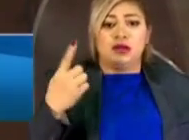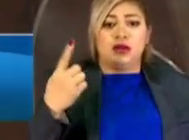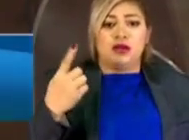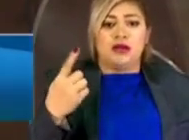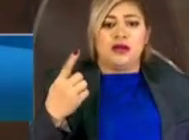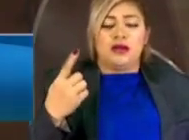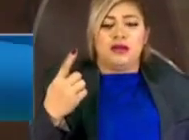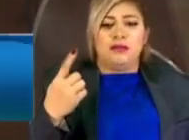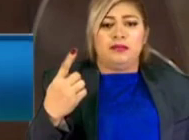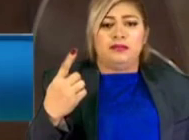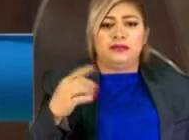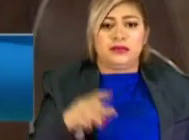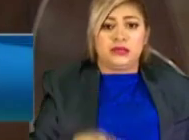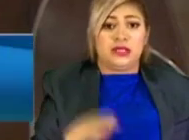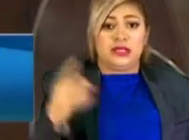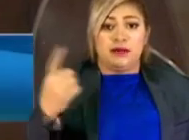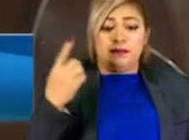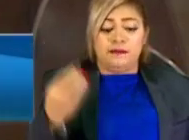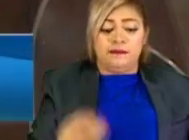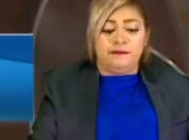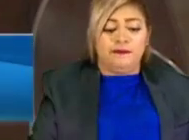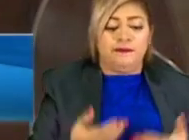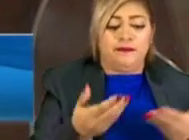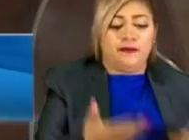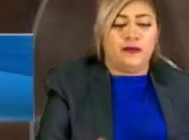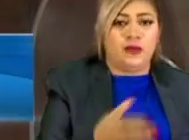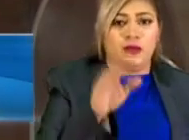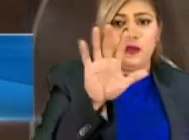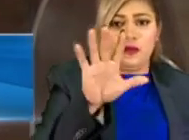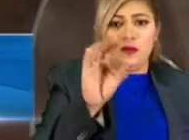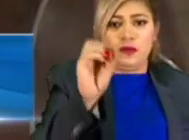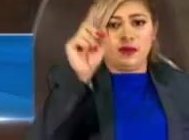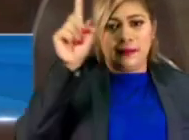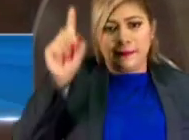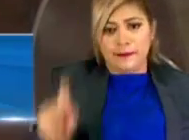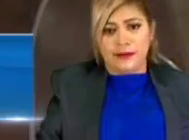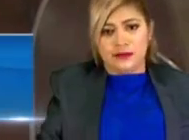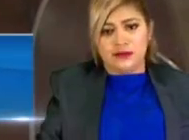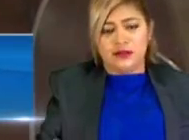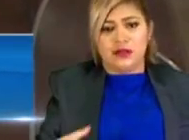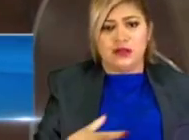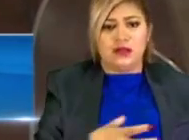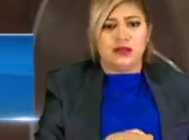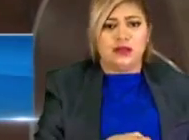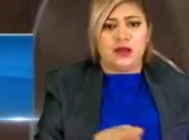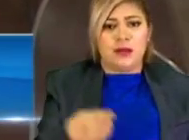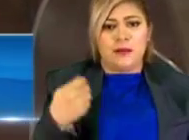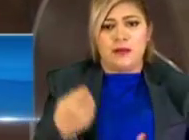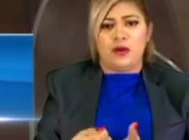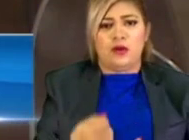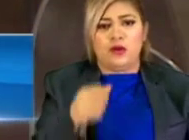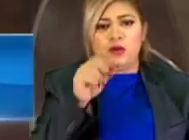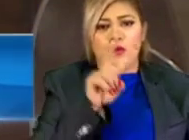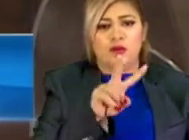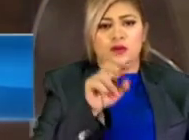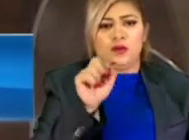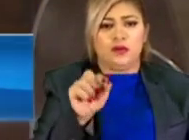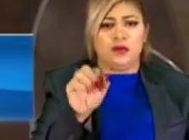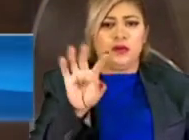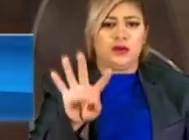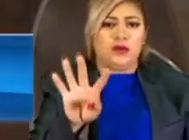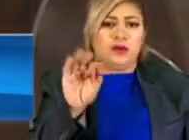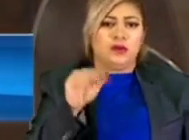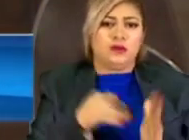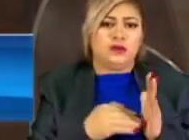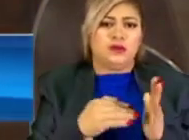Nutrición, que entrega 50 balboas por mes, realizó pagos por un total de 2.4 millones de